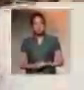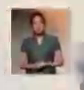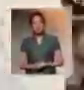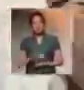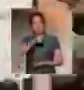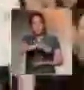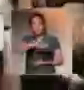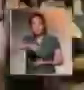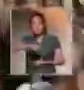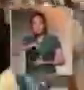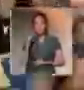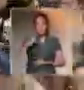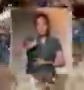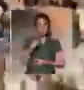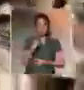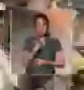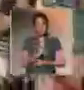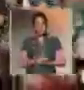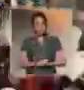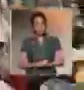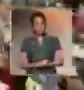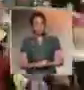funcionarios en la policía,